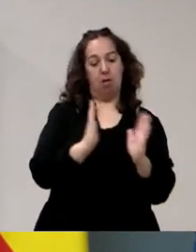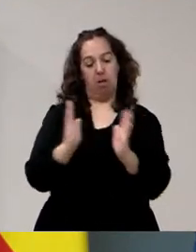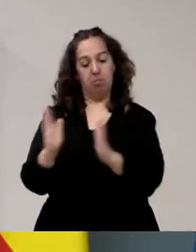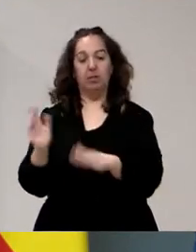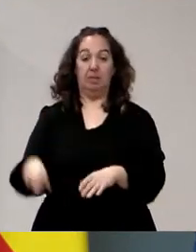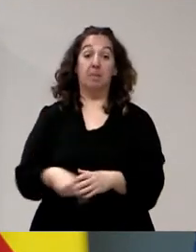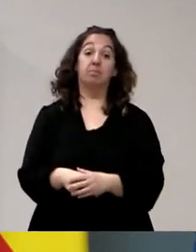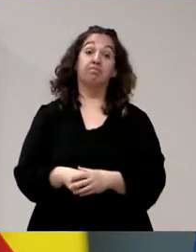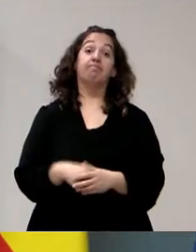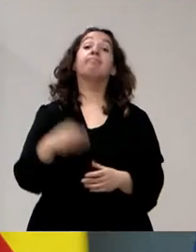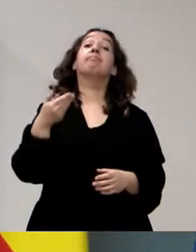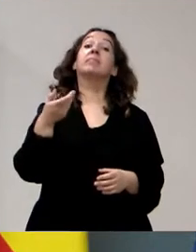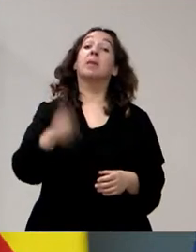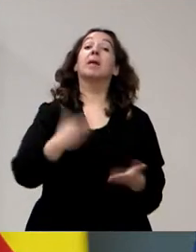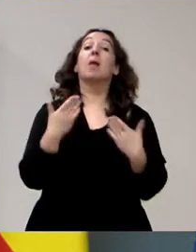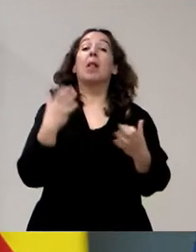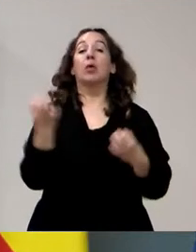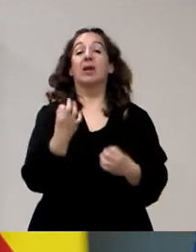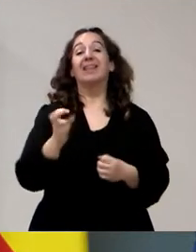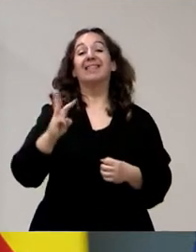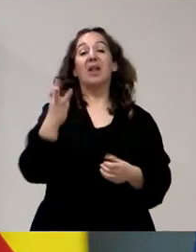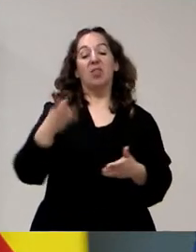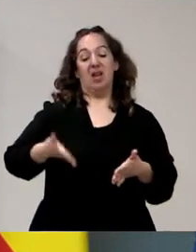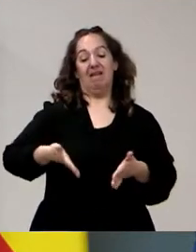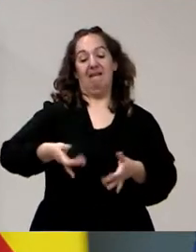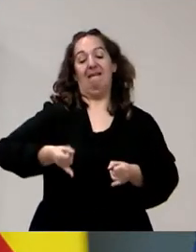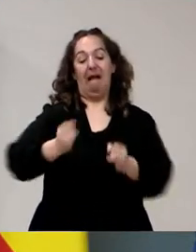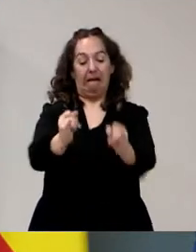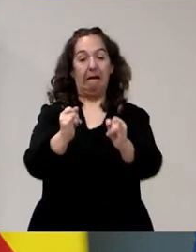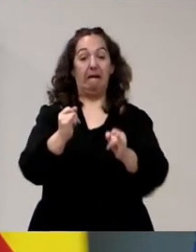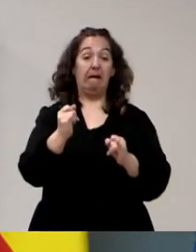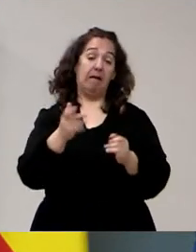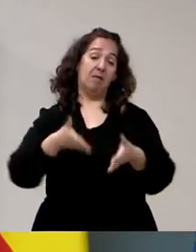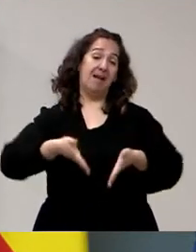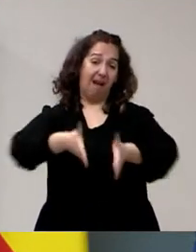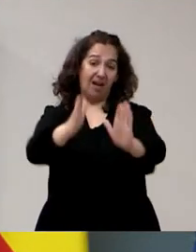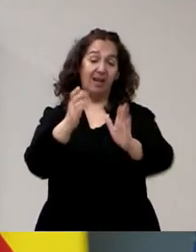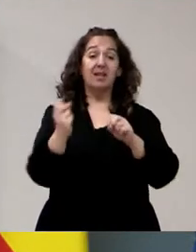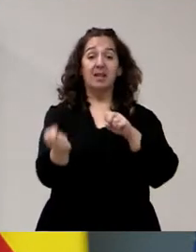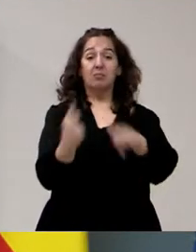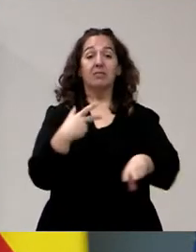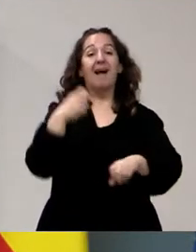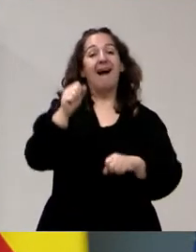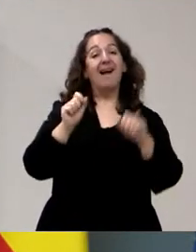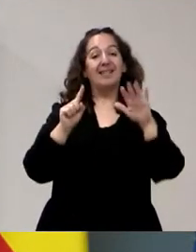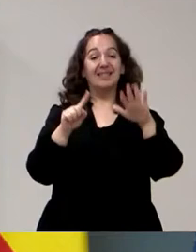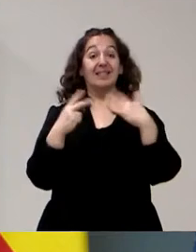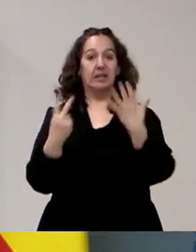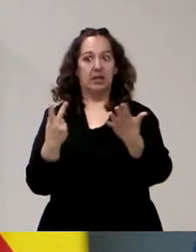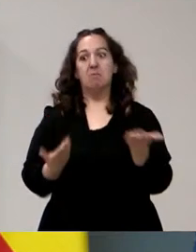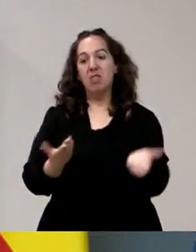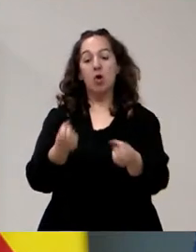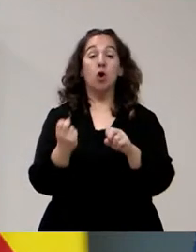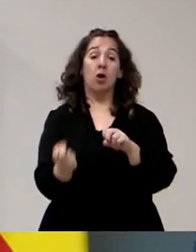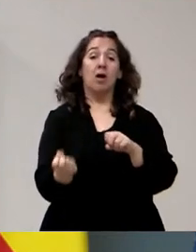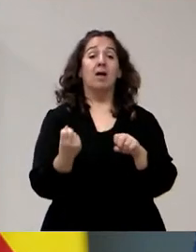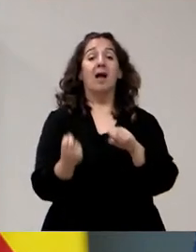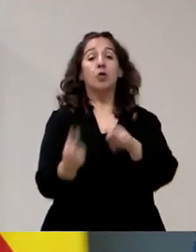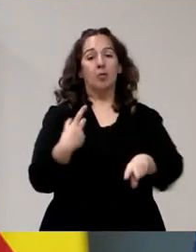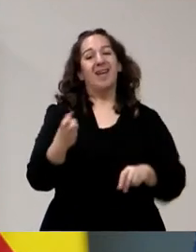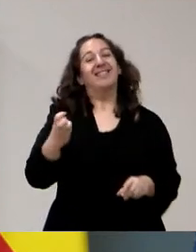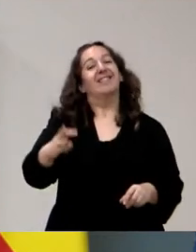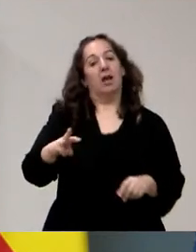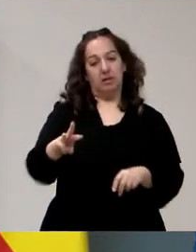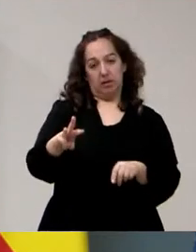supuesto hemos hablado del Tercer carril de la 67 yo les solicitaba que las obras arranquen de